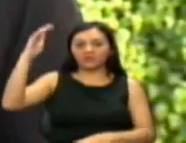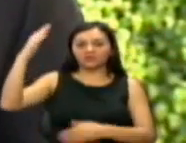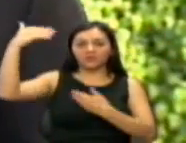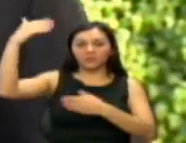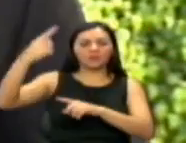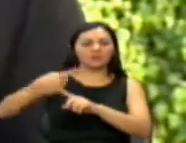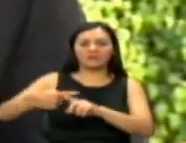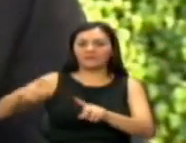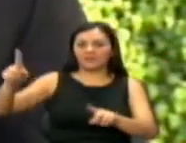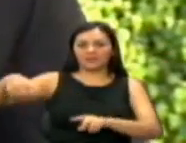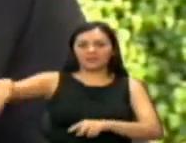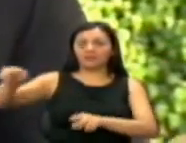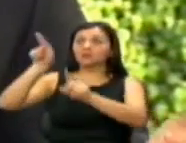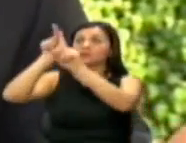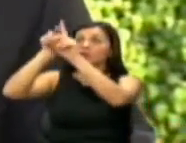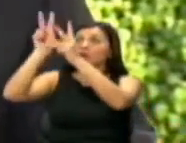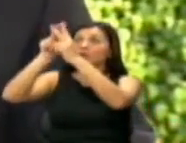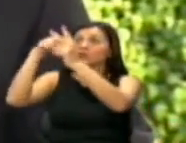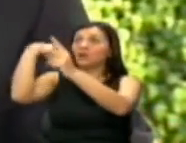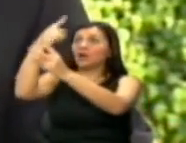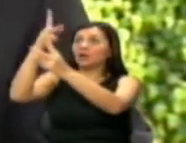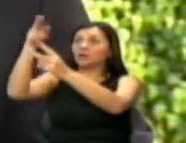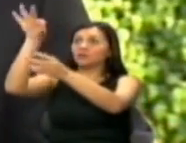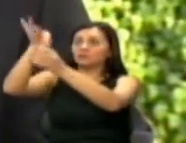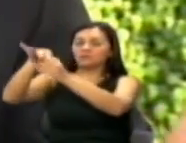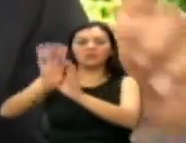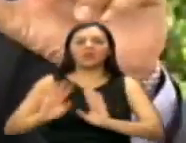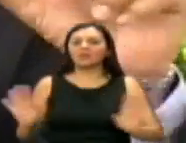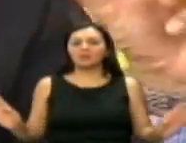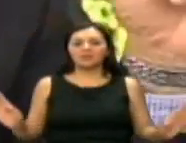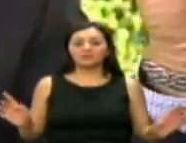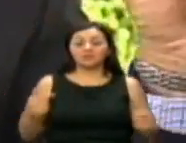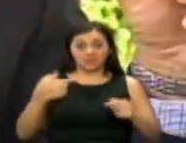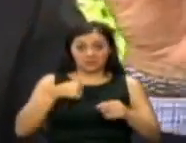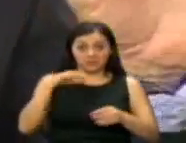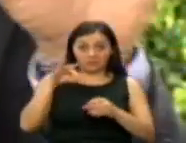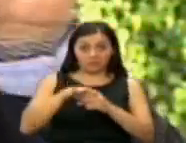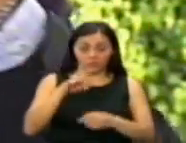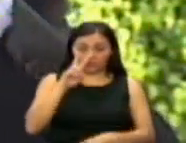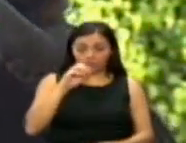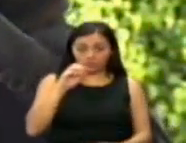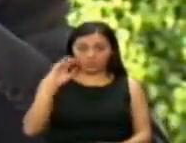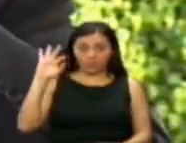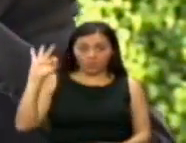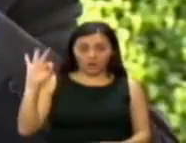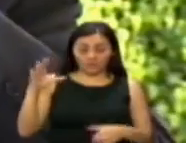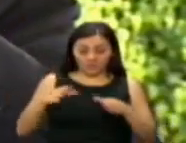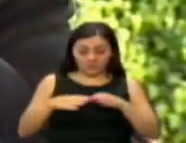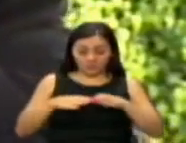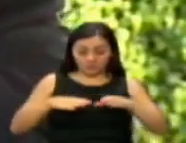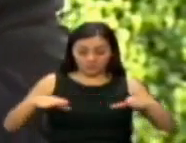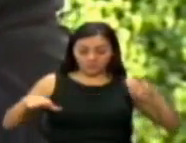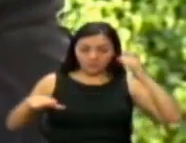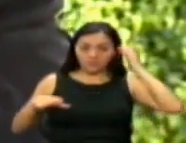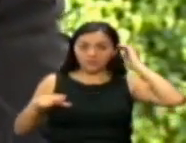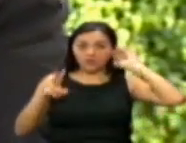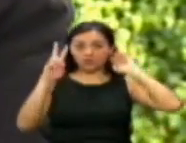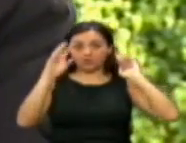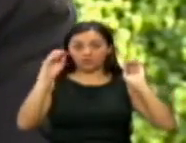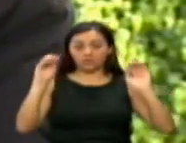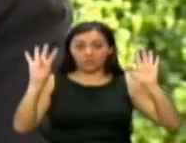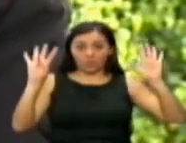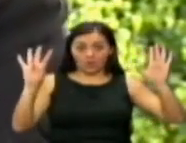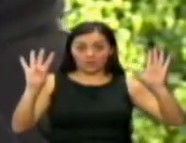necesariamente es malo, es primera votación en que yo no estoy en la papeleta. O sea, en el 2009 fueron las elecciones